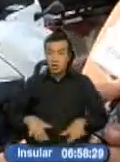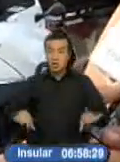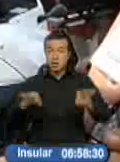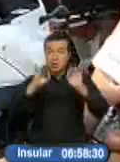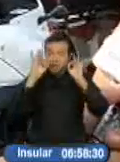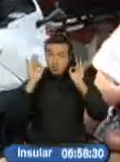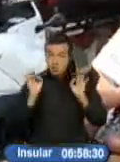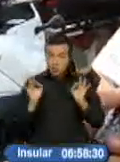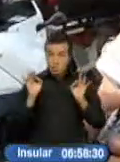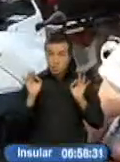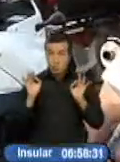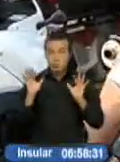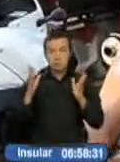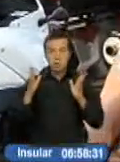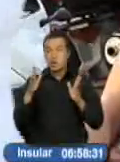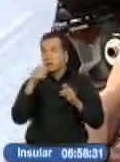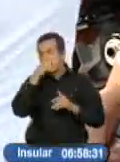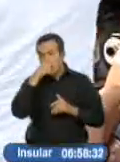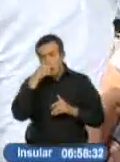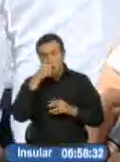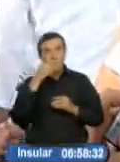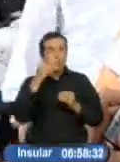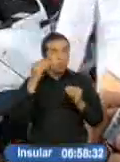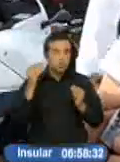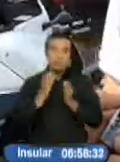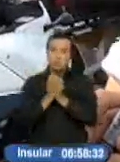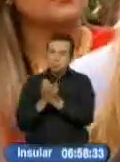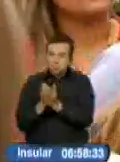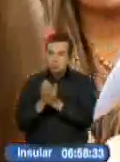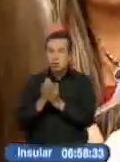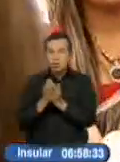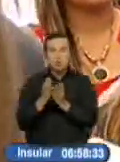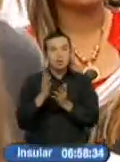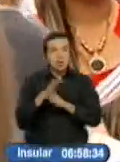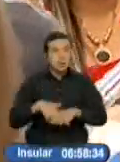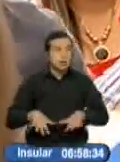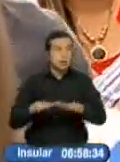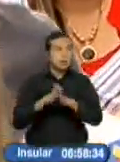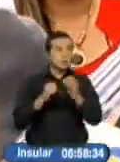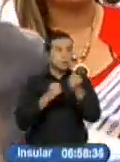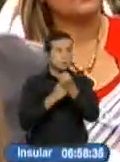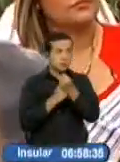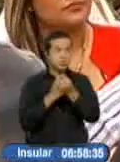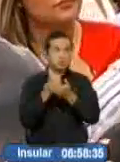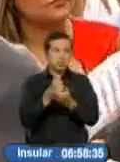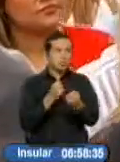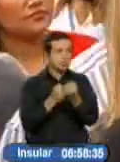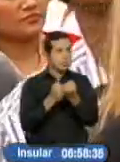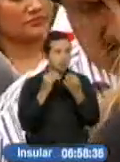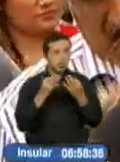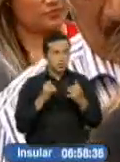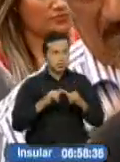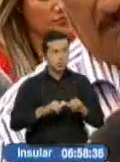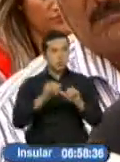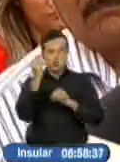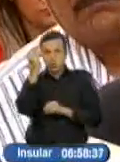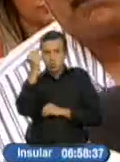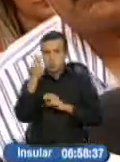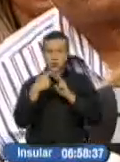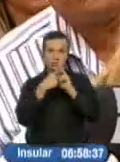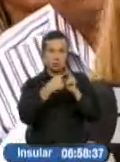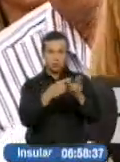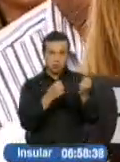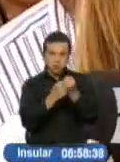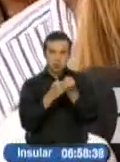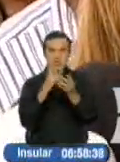los pescadores, al narcotráfico, a la pesca ilegal. Seguir fortaleciendo, ayudándolos con financiamientos,